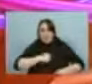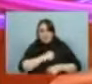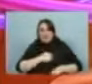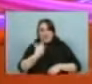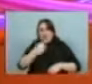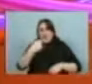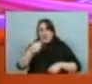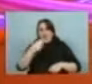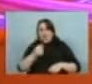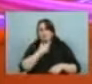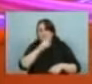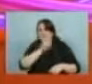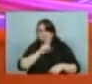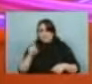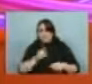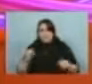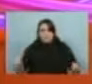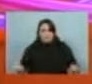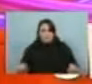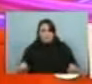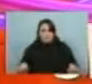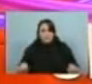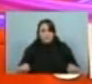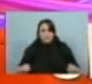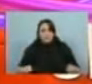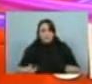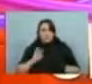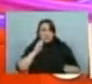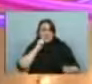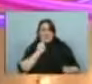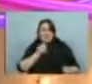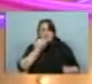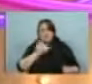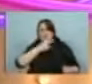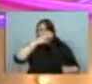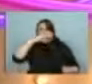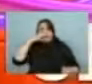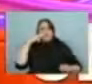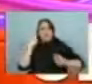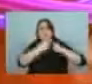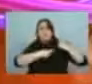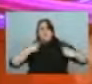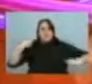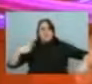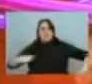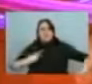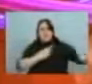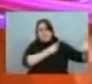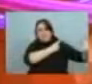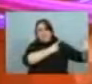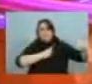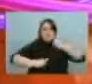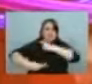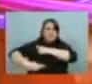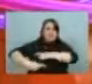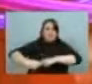Cuando hoy por hoy no hay más nada lindo que tener olor a perfume y tener olor a limpia. Me revienta a la persona mugrienta, a la persona sucia,